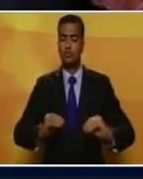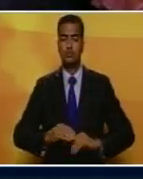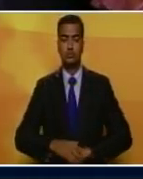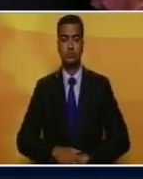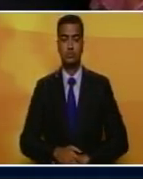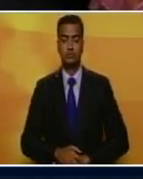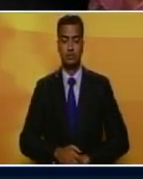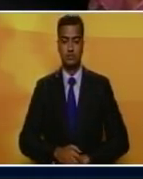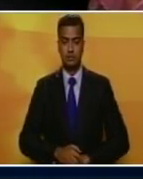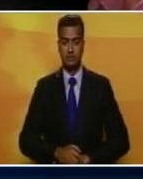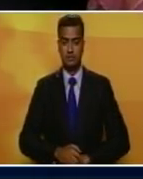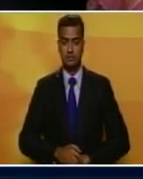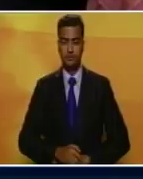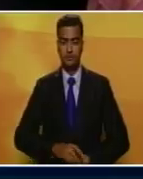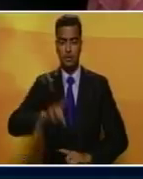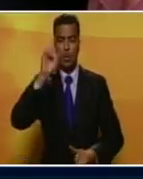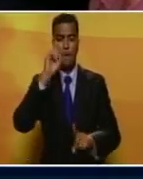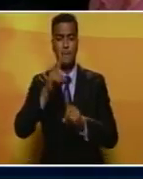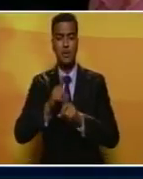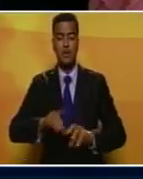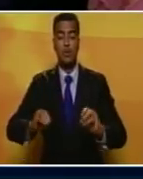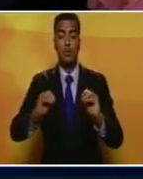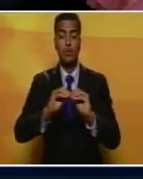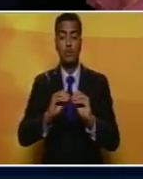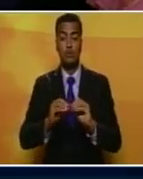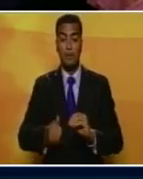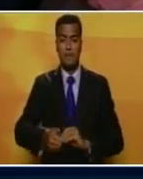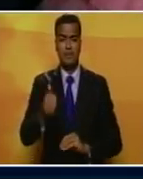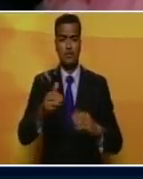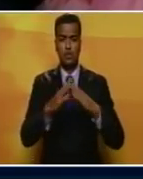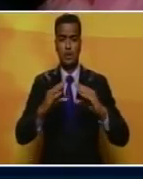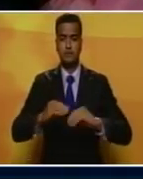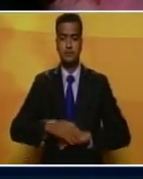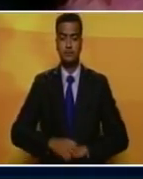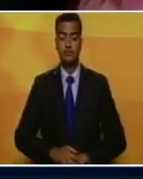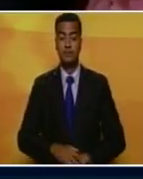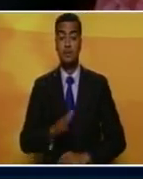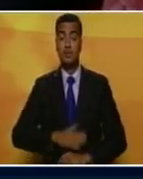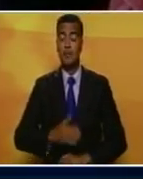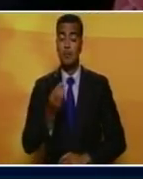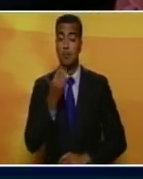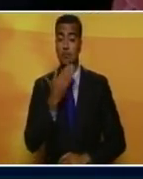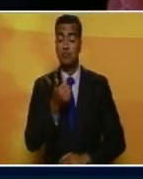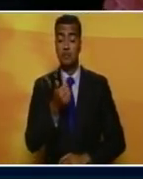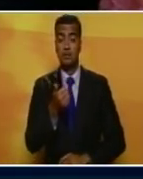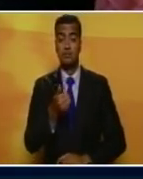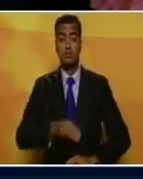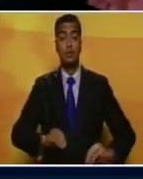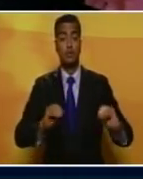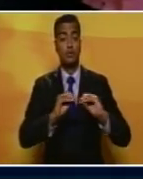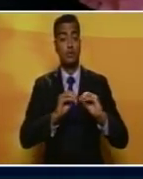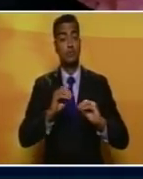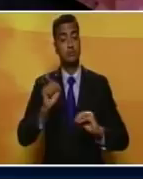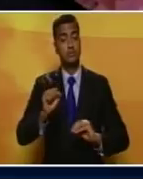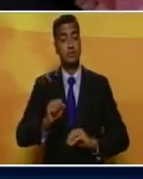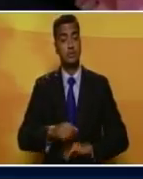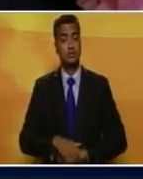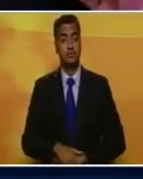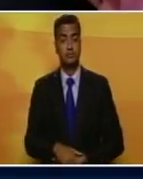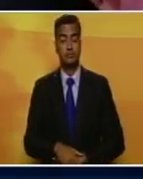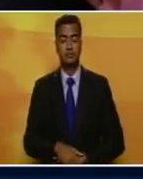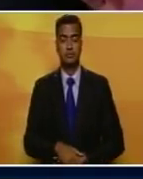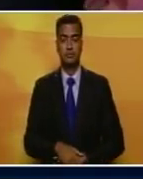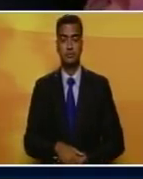más importantes con miras a un acuerdo definitivo. Estamos bastante acordados.